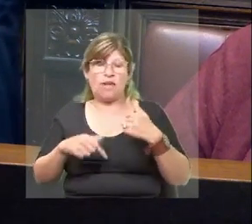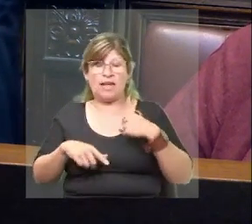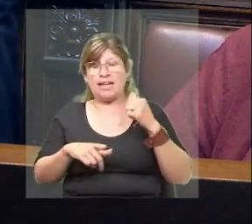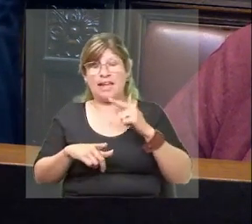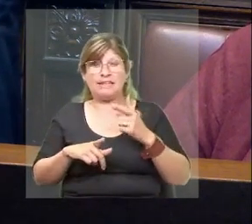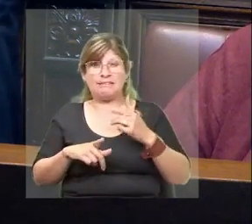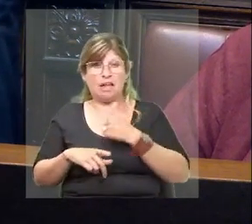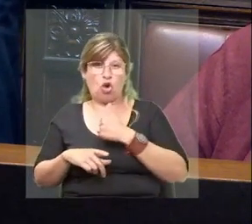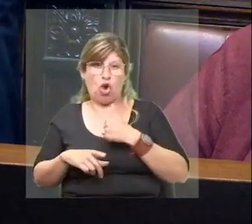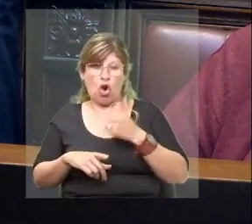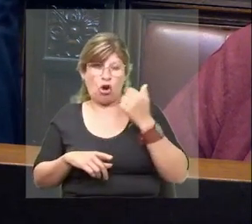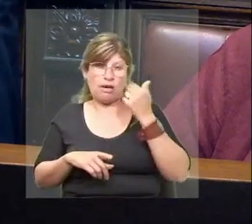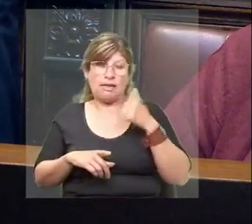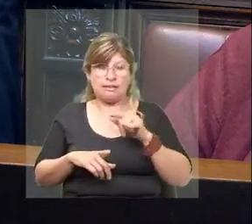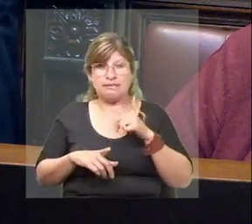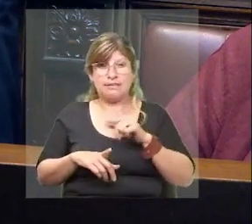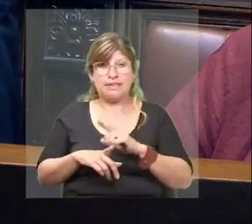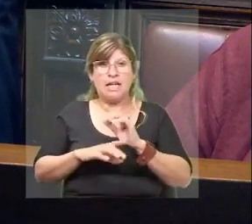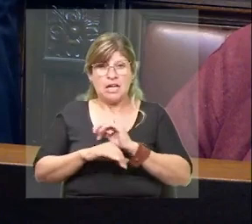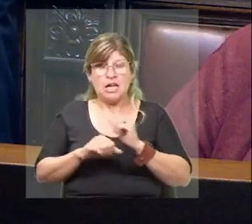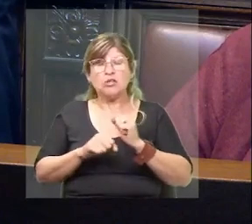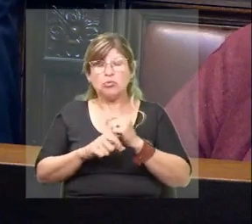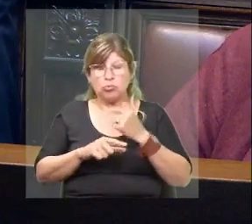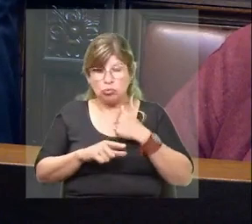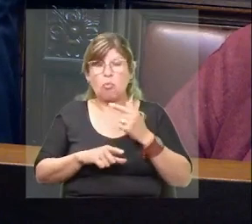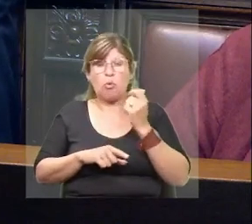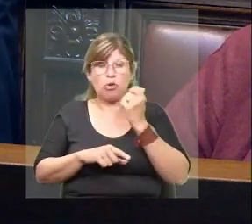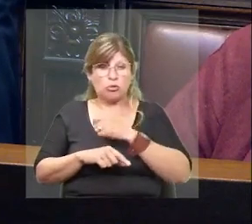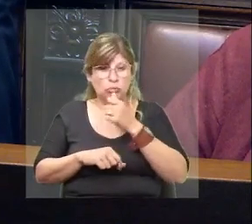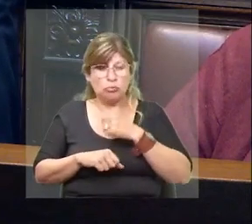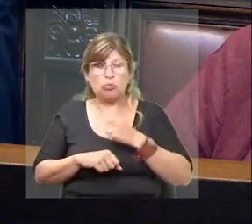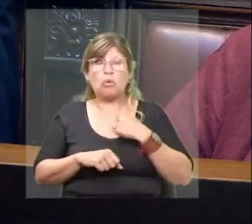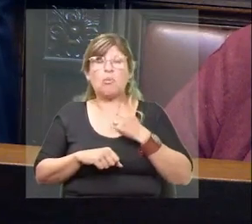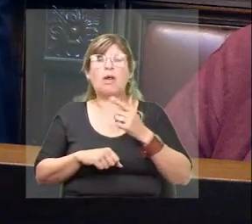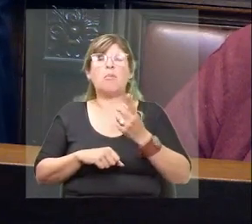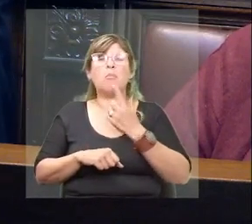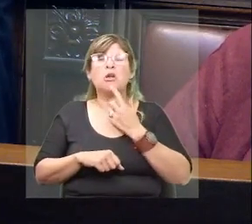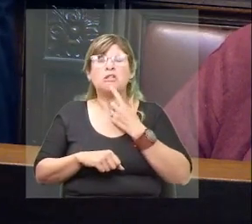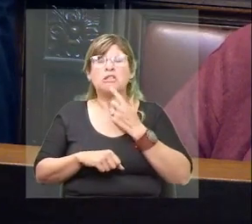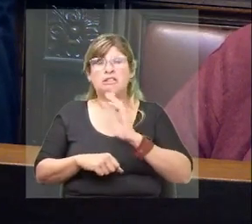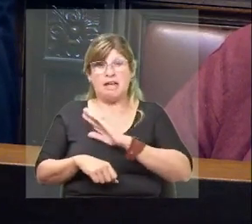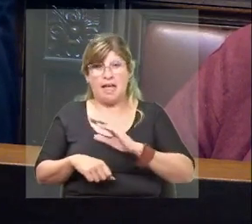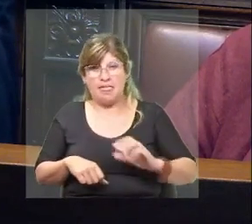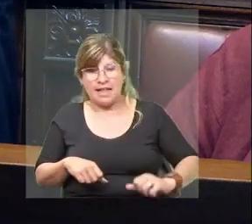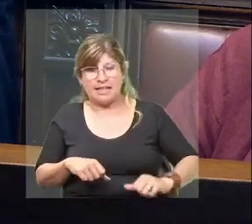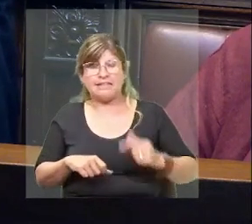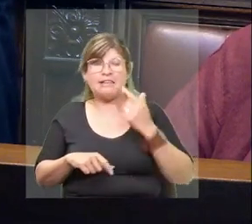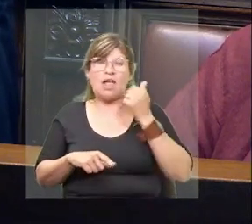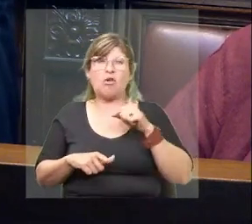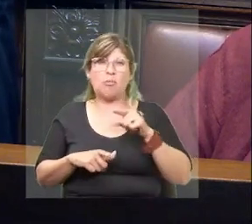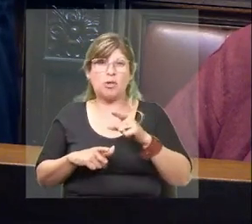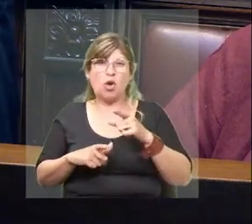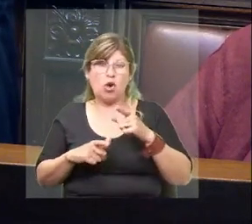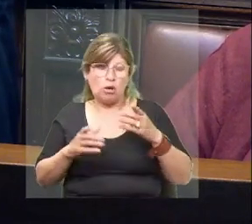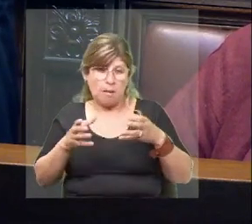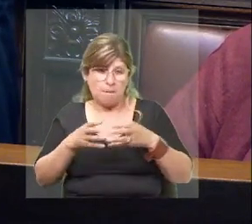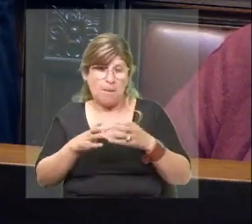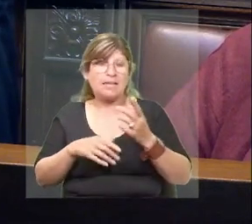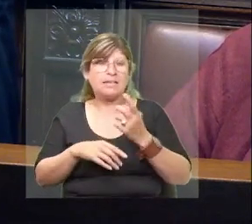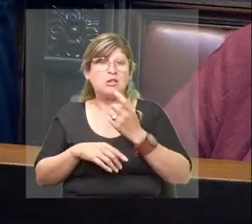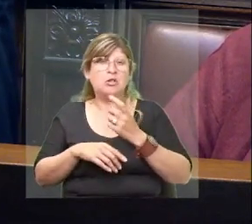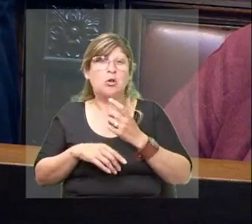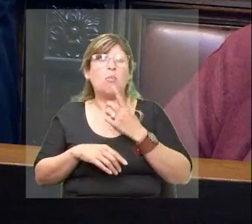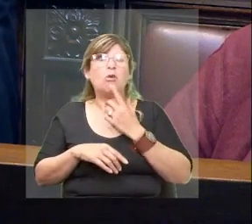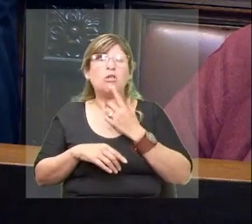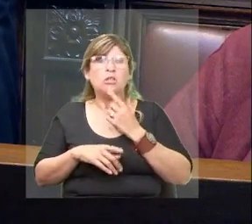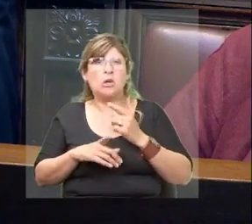la dimensión política del Estado con la construcción política partidaria,